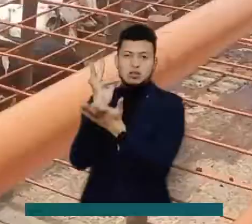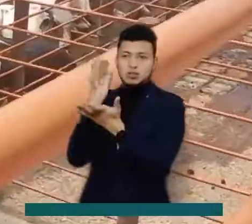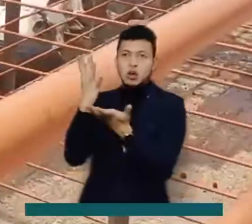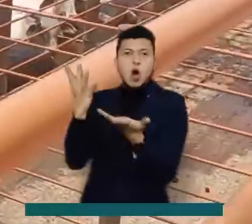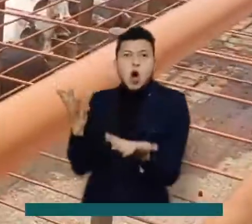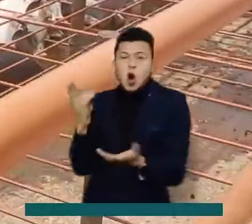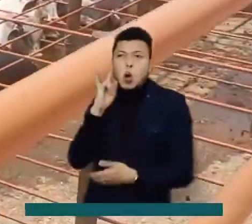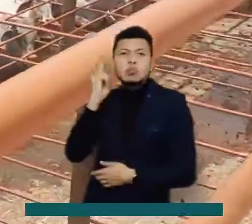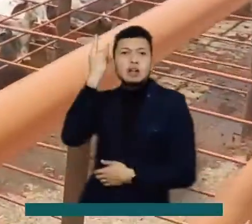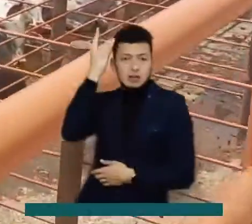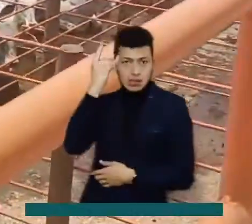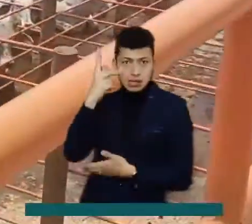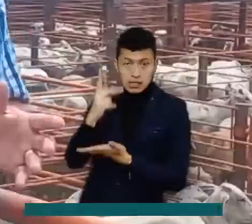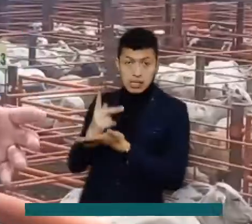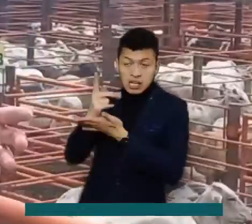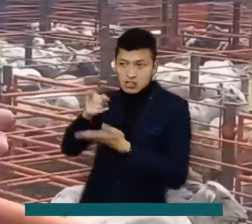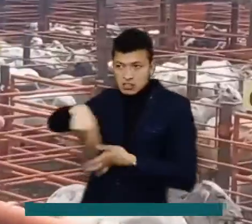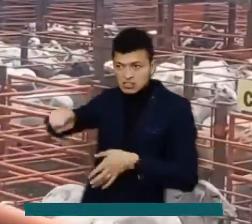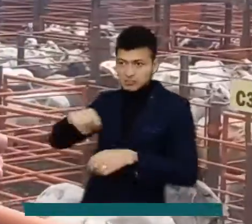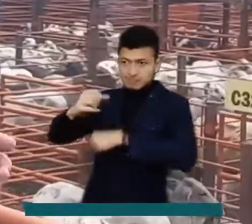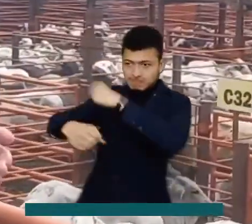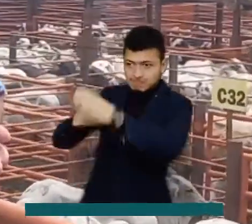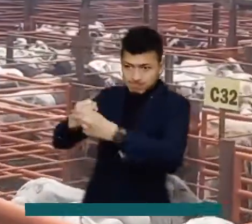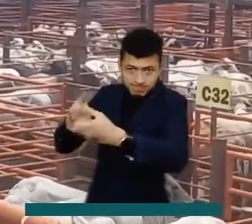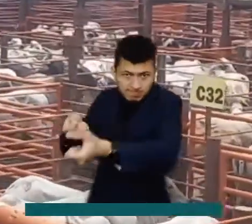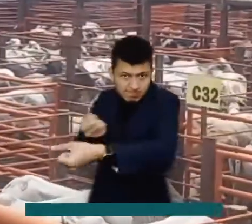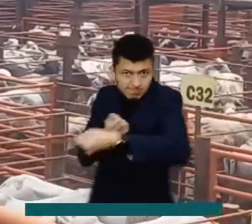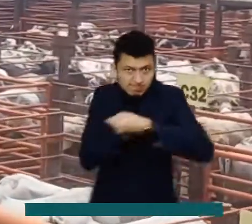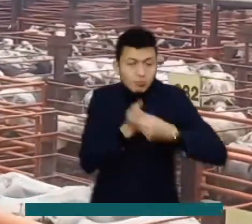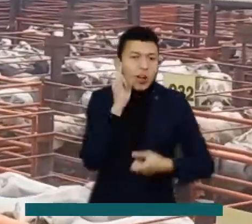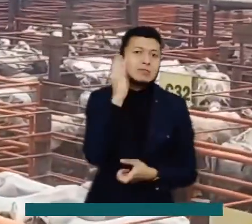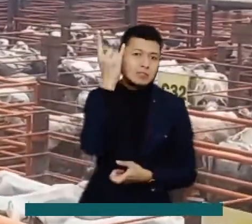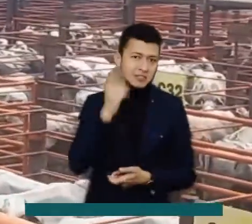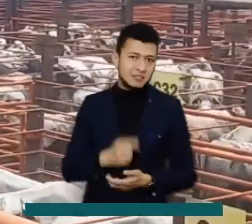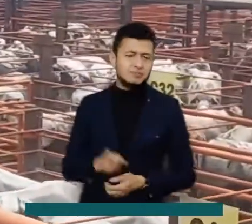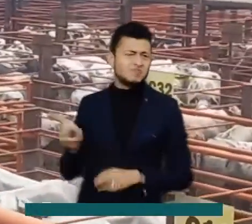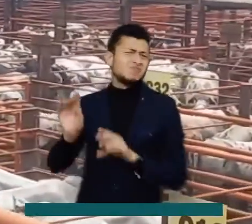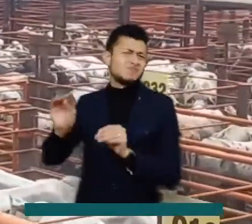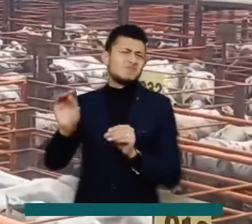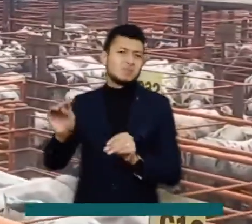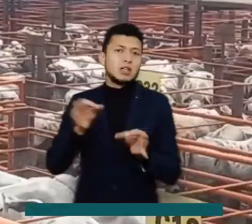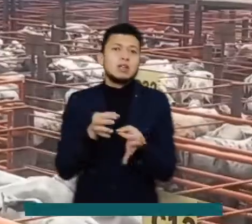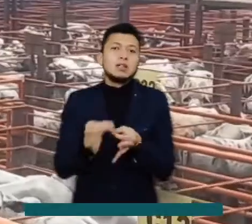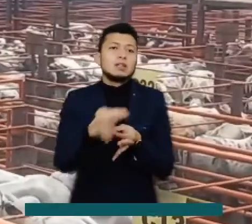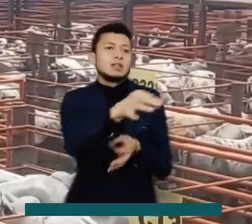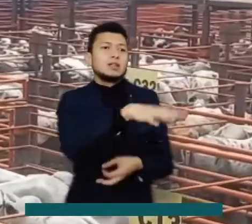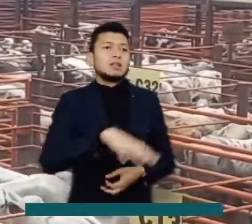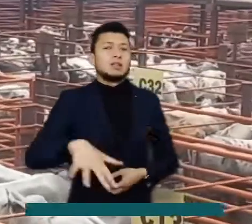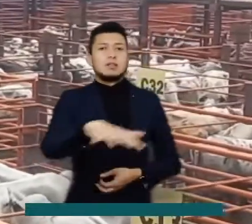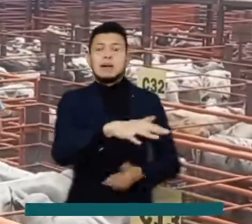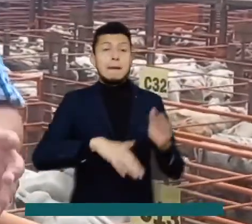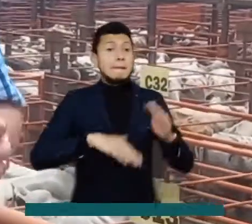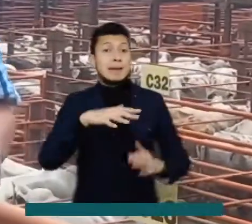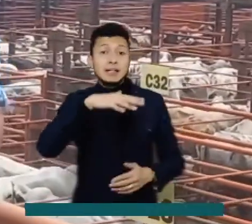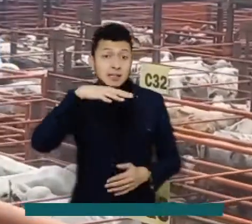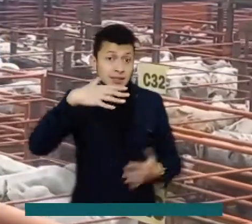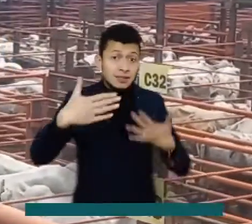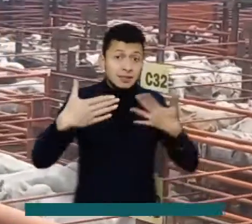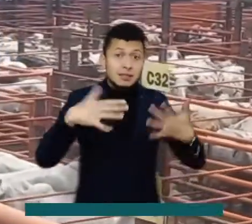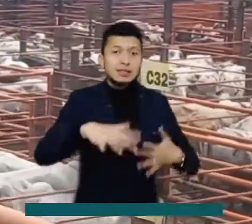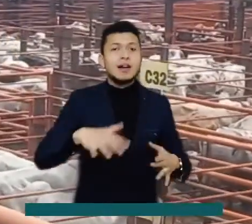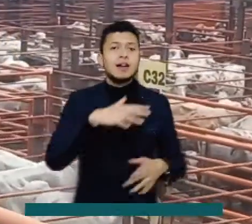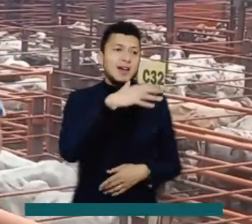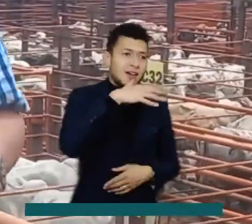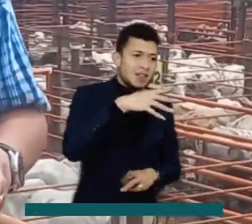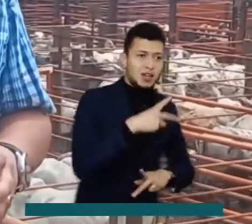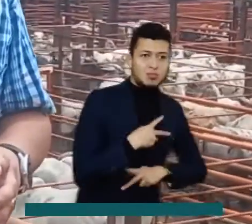y amarrarlo, ¿no? La Dirección de Convivencia y Seguridad Ciudadana de la Gobernación viene adelantando capacitaciones en los municipios, en especial en las zonas